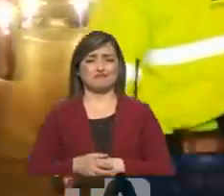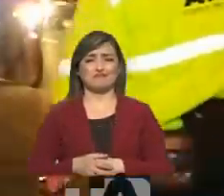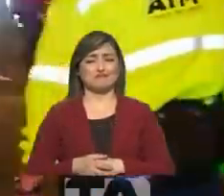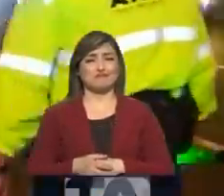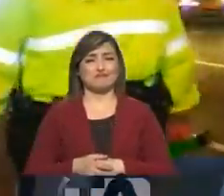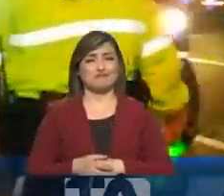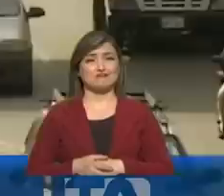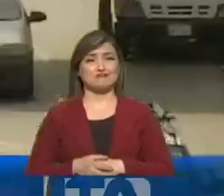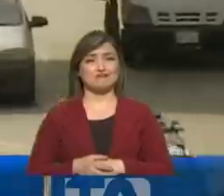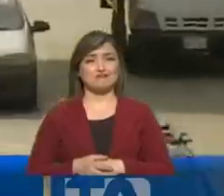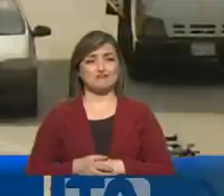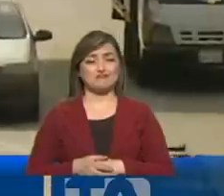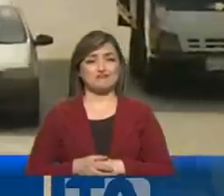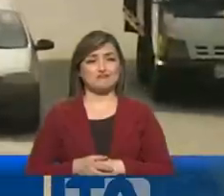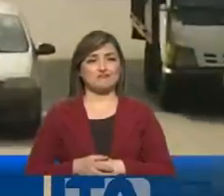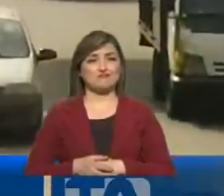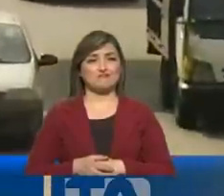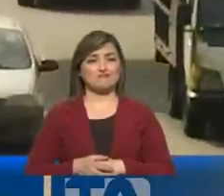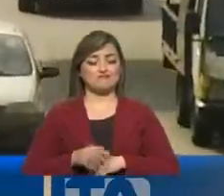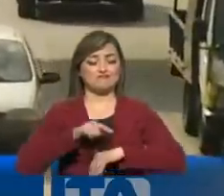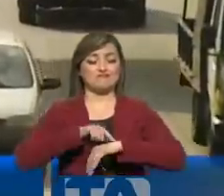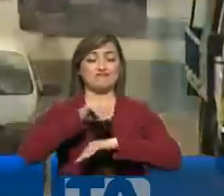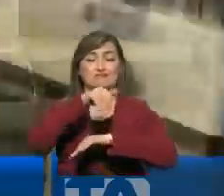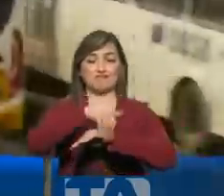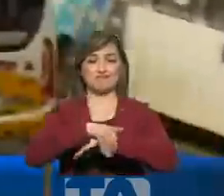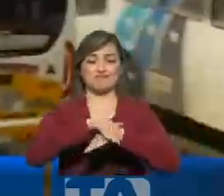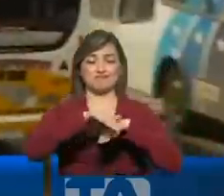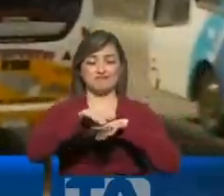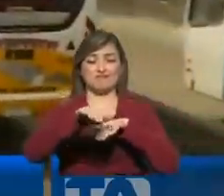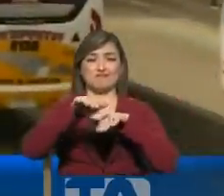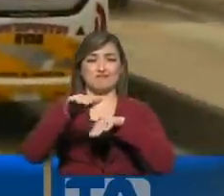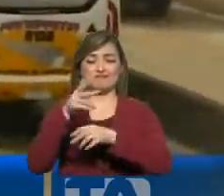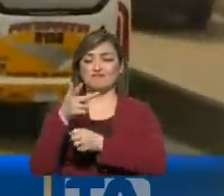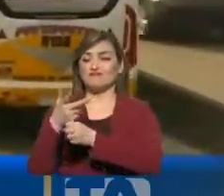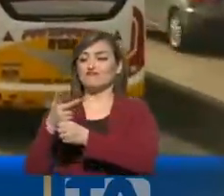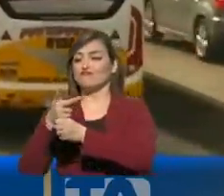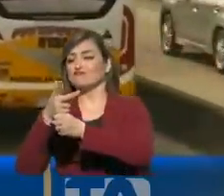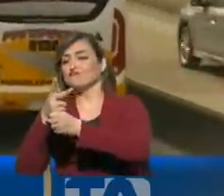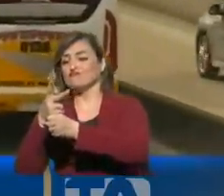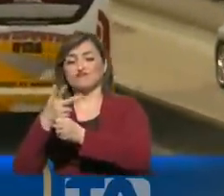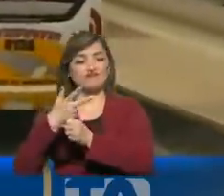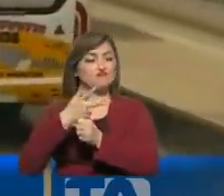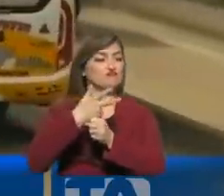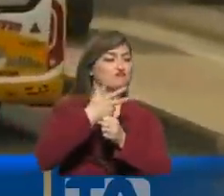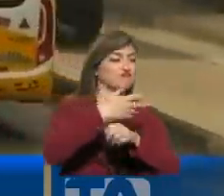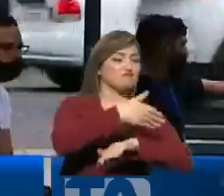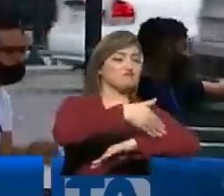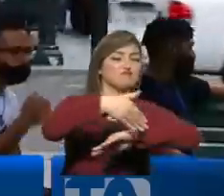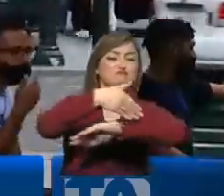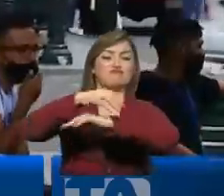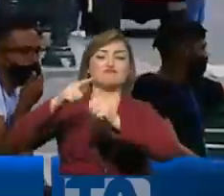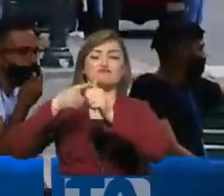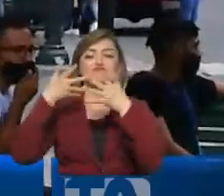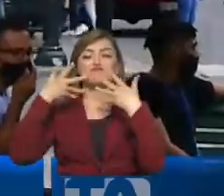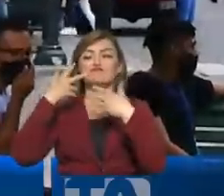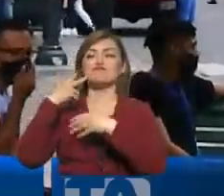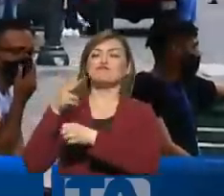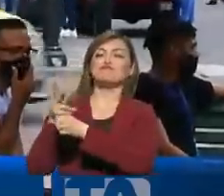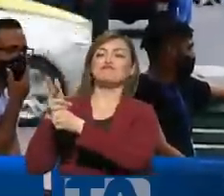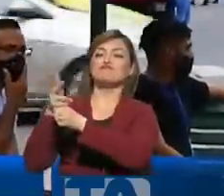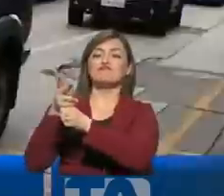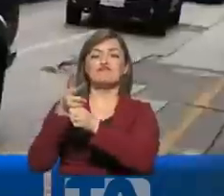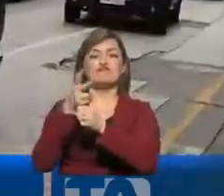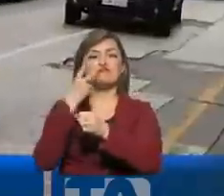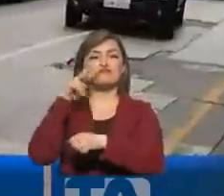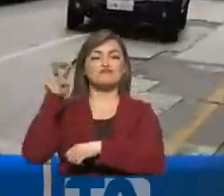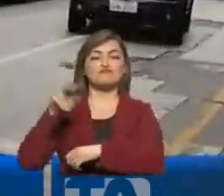como bien lo mencionaba en estudios, desde la tarde. Hicimos un recorrido en las diferentes vías principales de Guayaquil y este